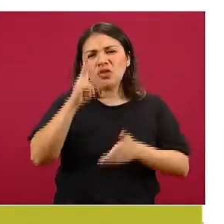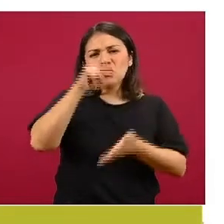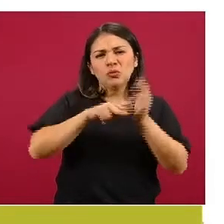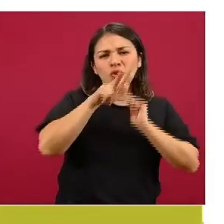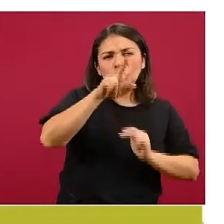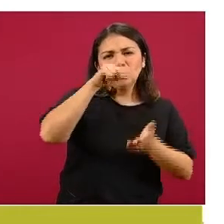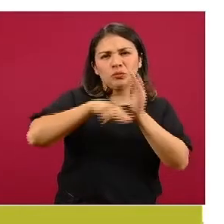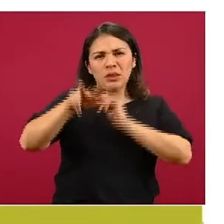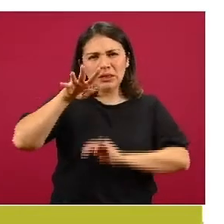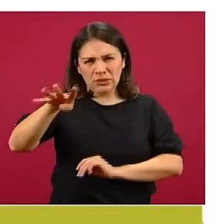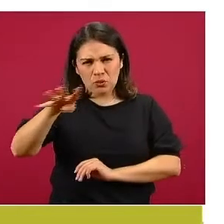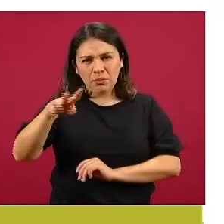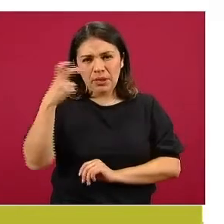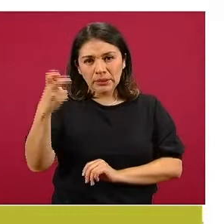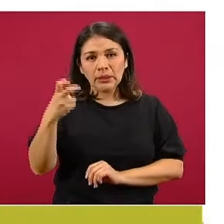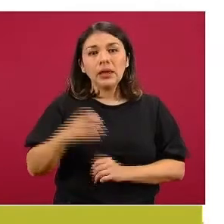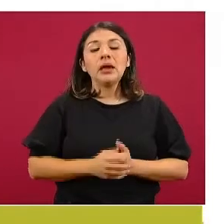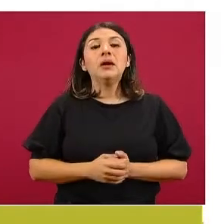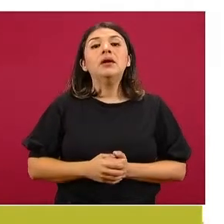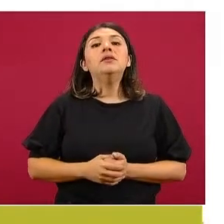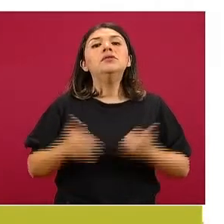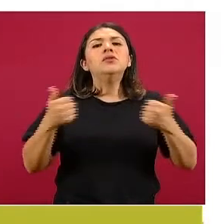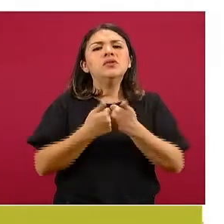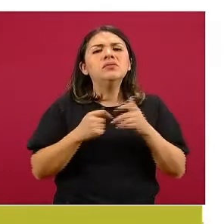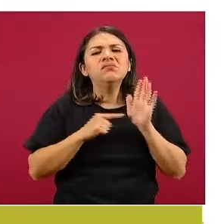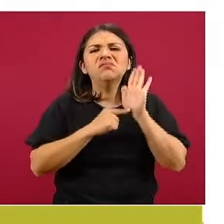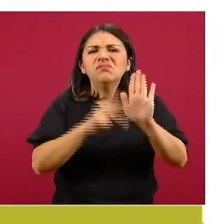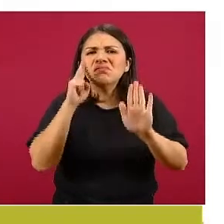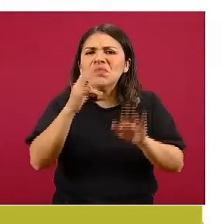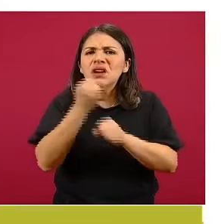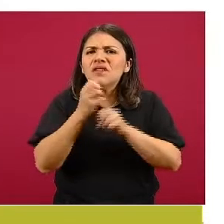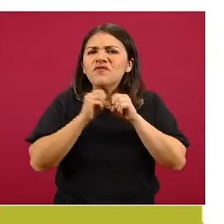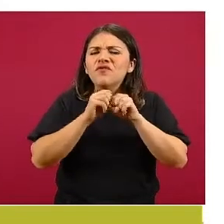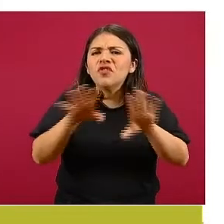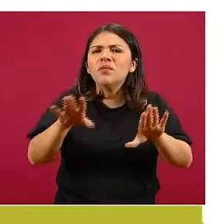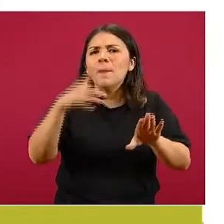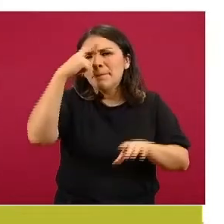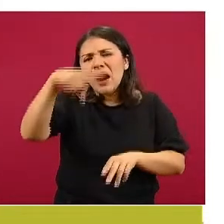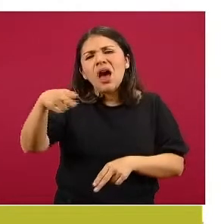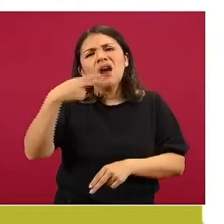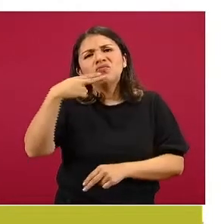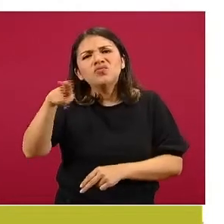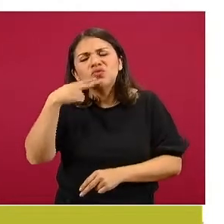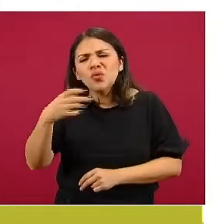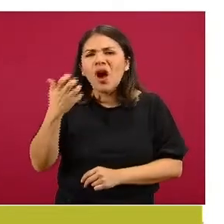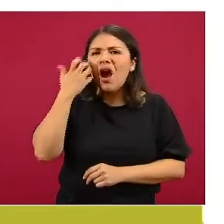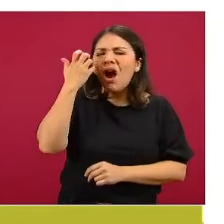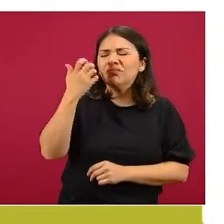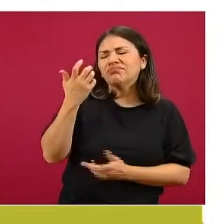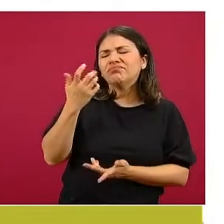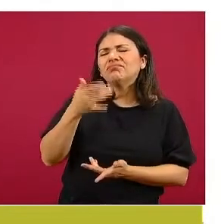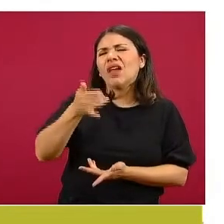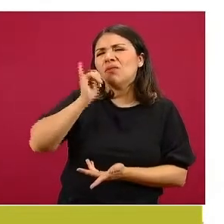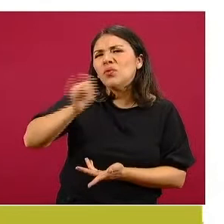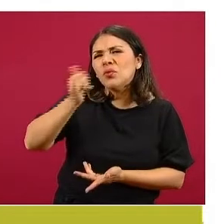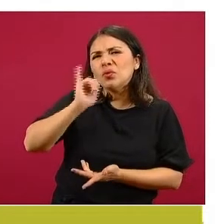2018-2019, y nos presenta algunos datos sobre el consumo de alcohol y tabaco, que claro que